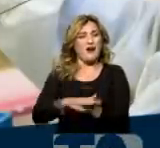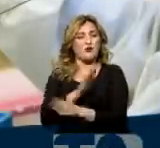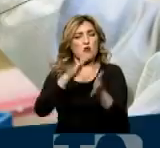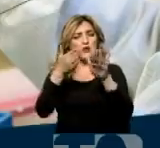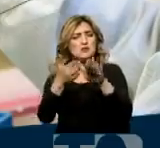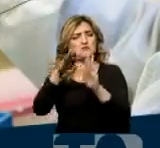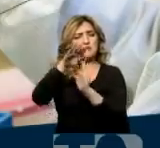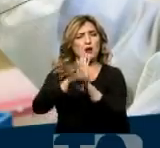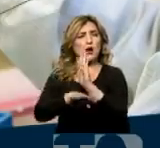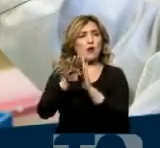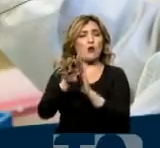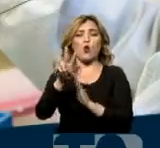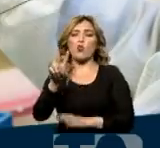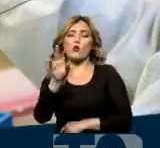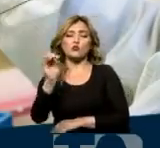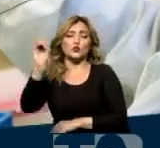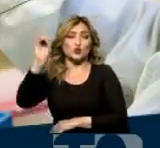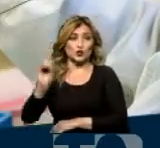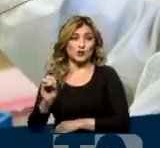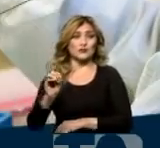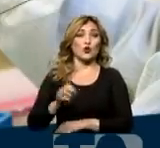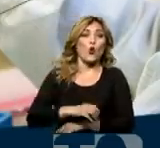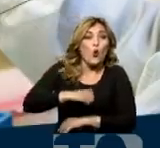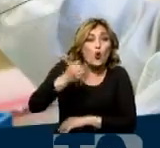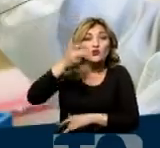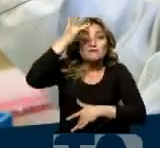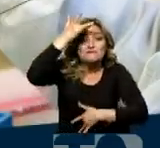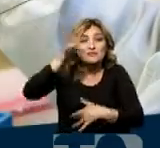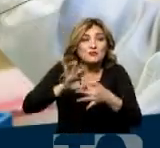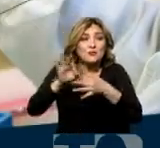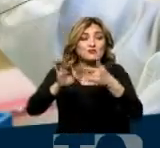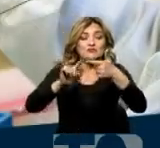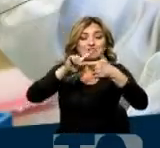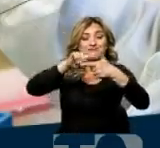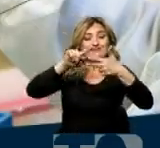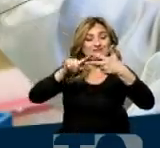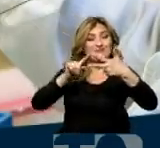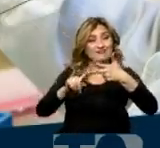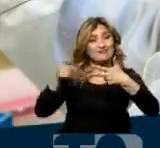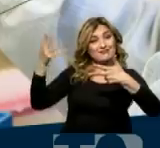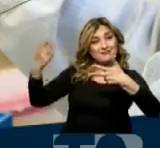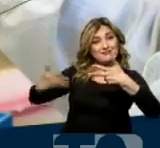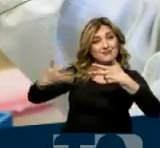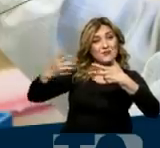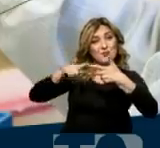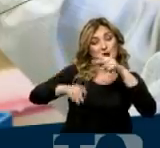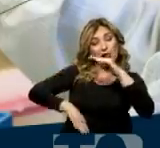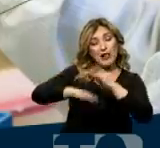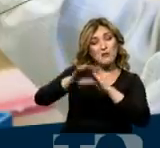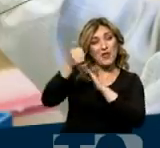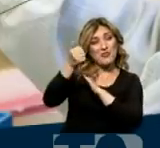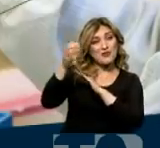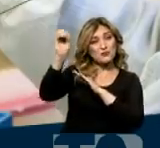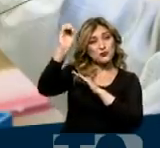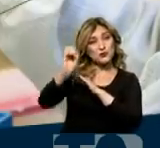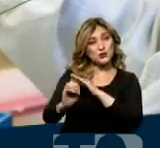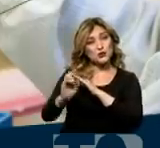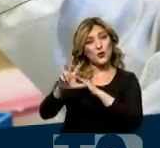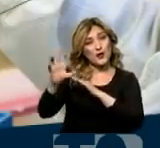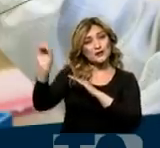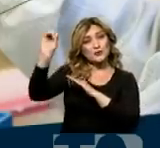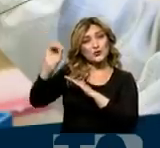apenas alcanza el 2%, mientras que otras epidemias como el SARS y el MERS alcanzaron el 10 y